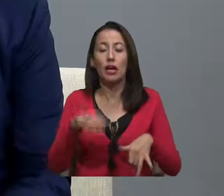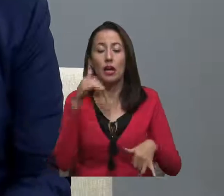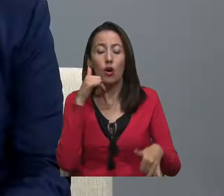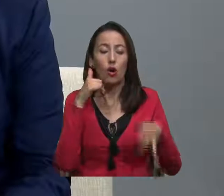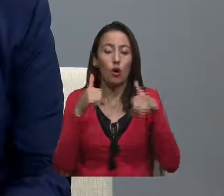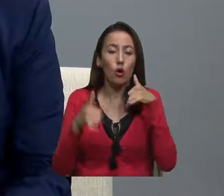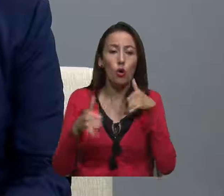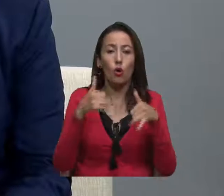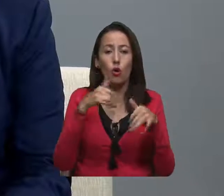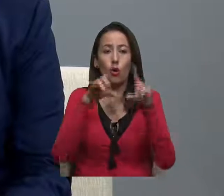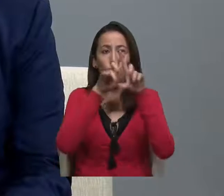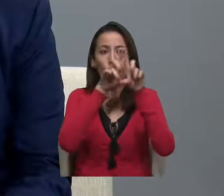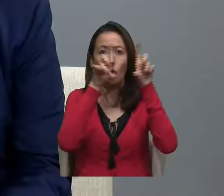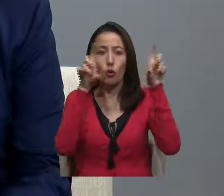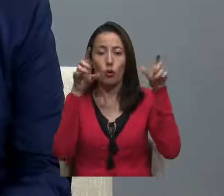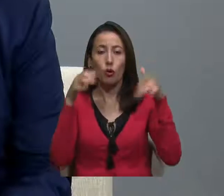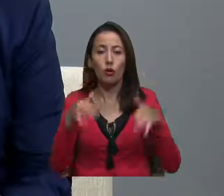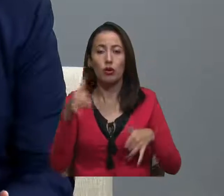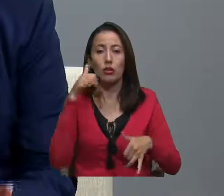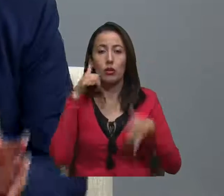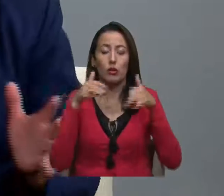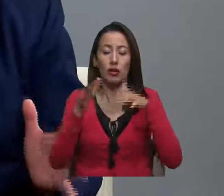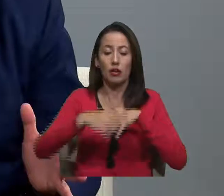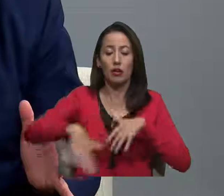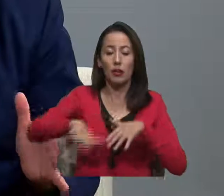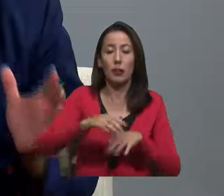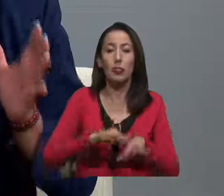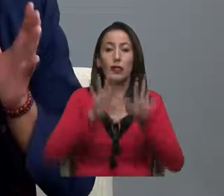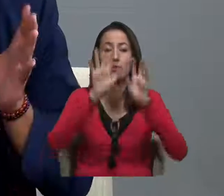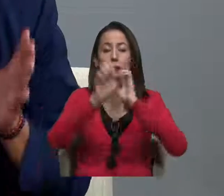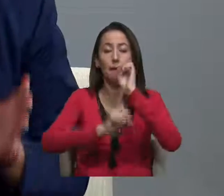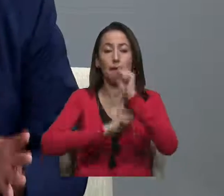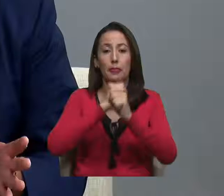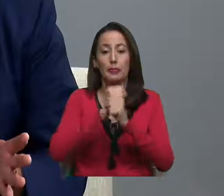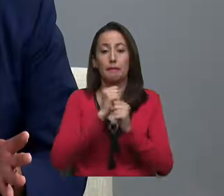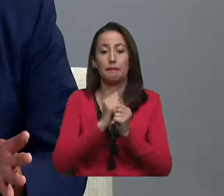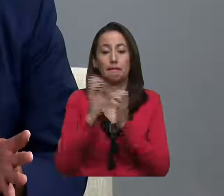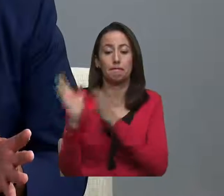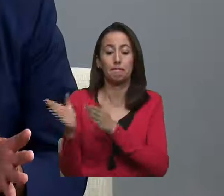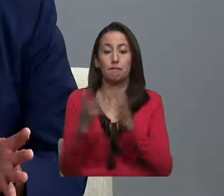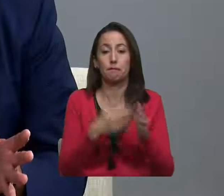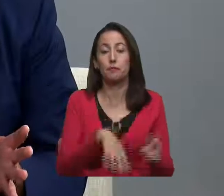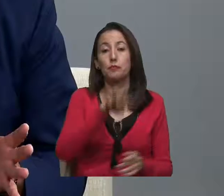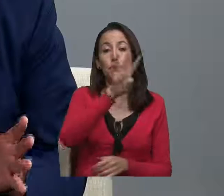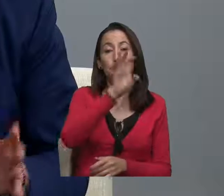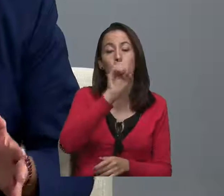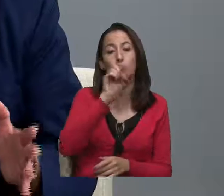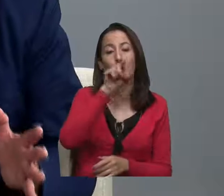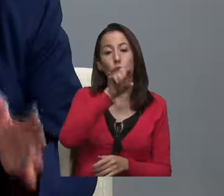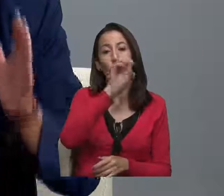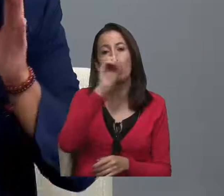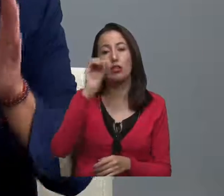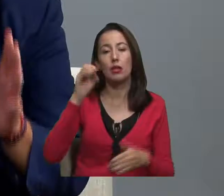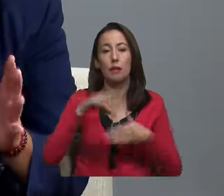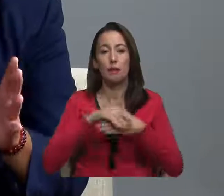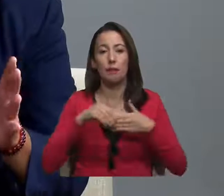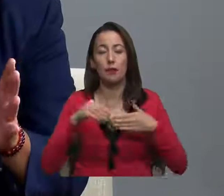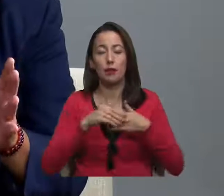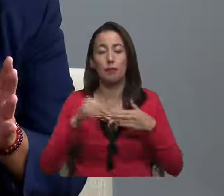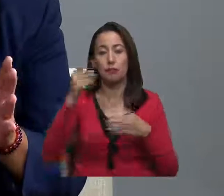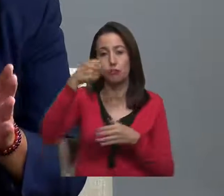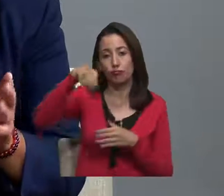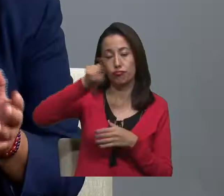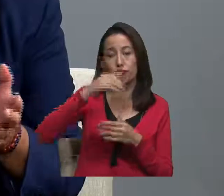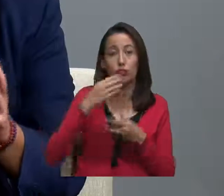que más o menos bordean entre 3.000 y 4.000 millones de dólares a 10 años eso significaría 40 mil millones de dólares si pone usted en la bolsa